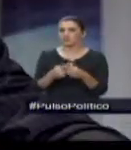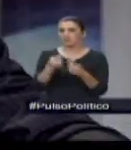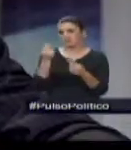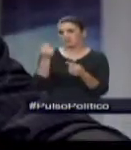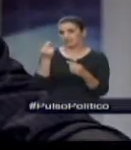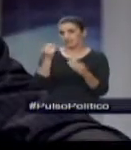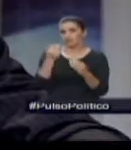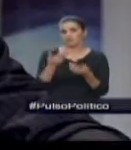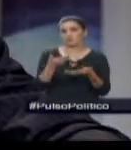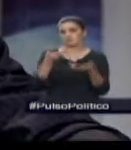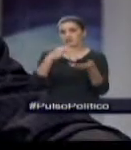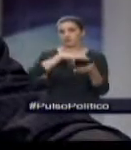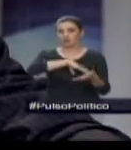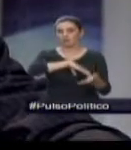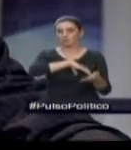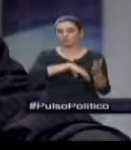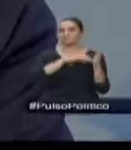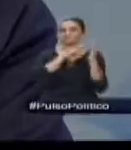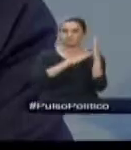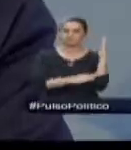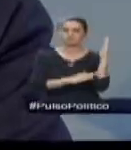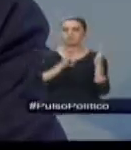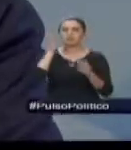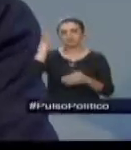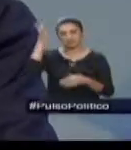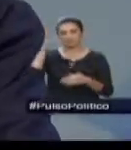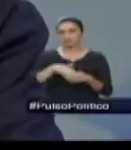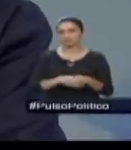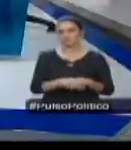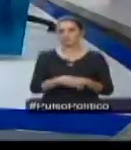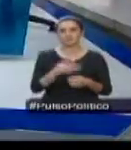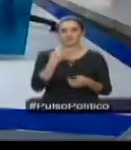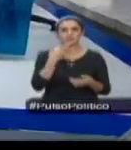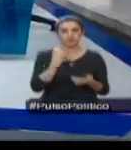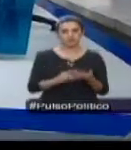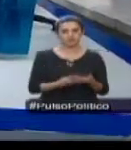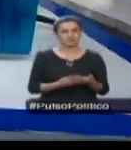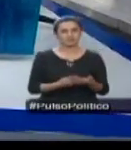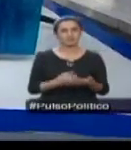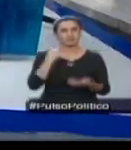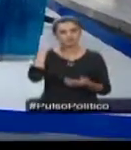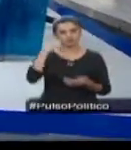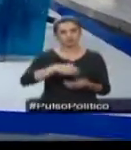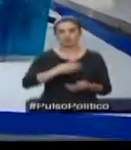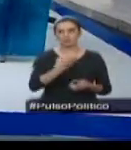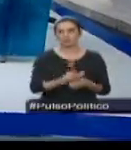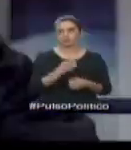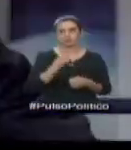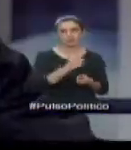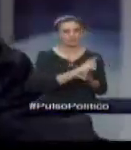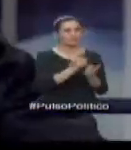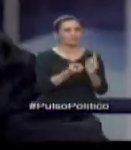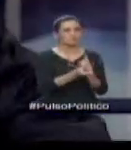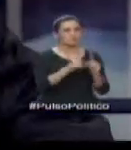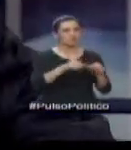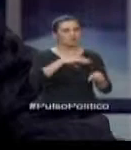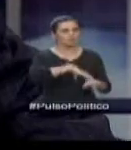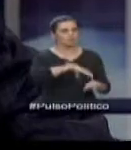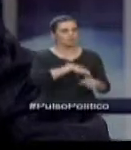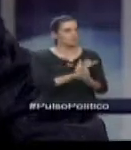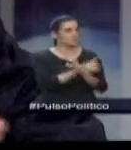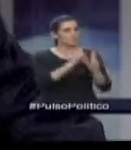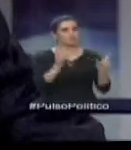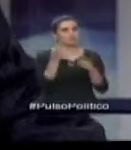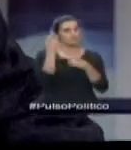de los gobiernos autónomos van a tener un decrecimiento gracias derecho a la réplica 30 segundos teniendo algunos municipios se van a liberar de